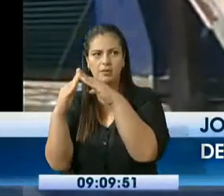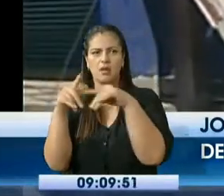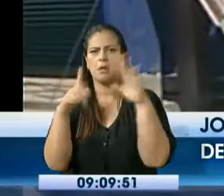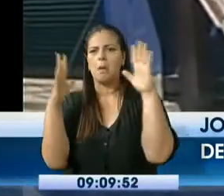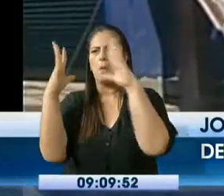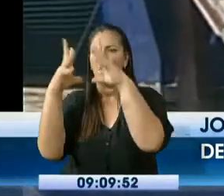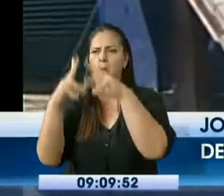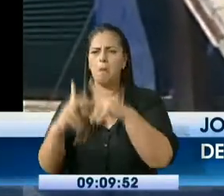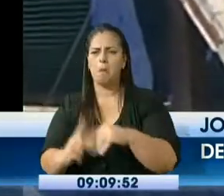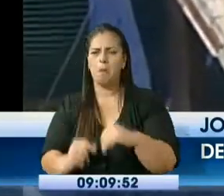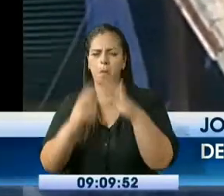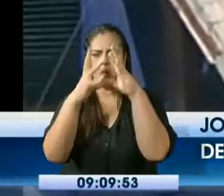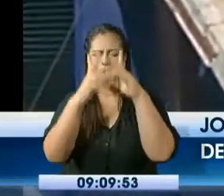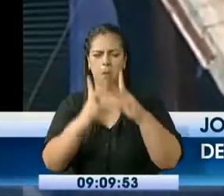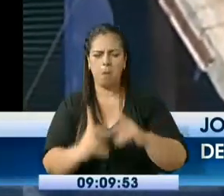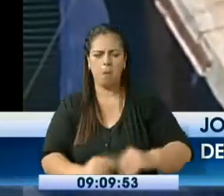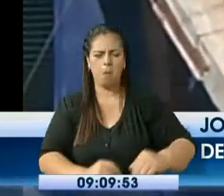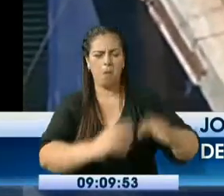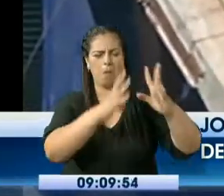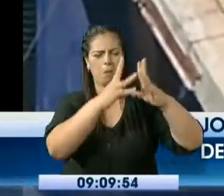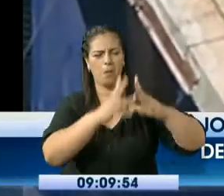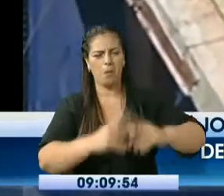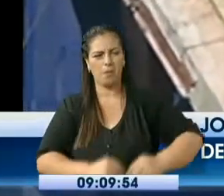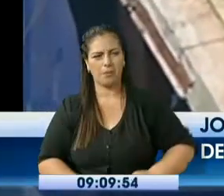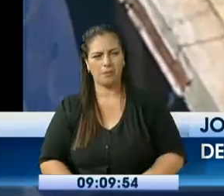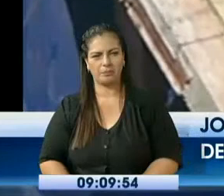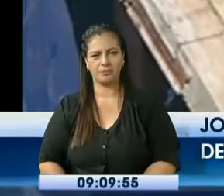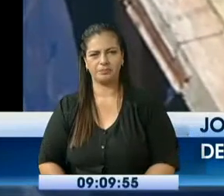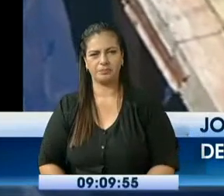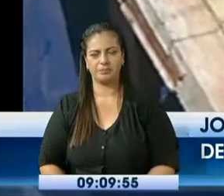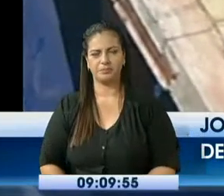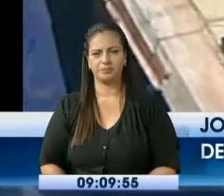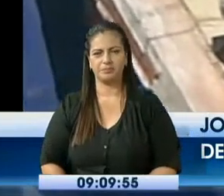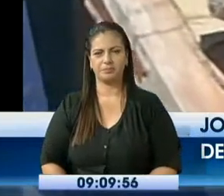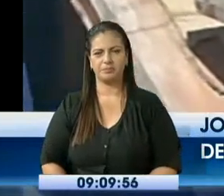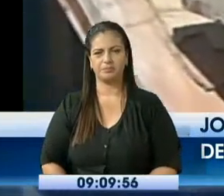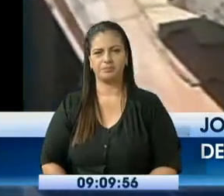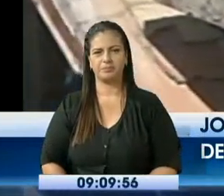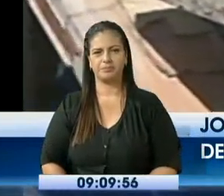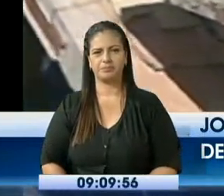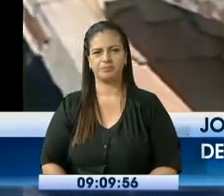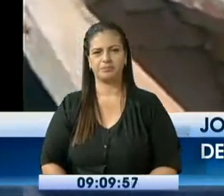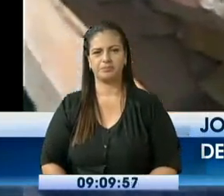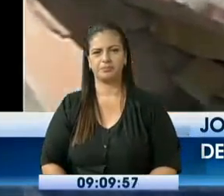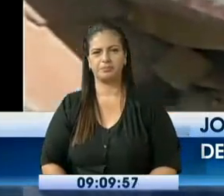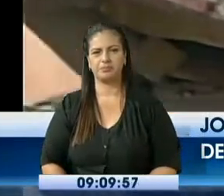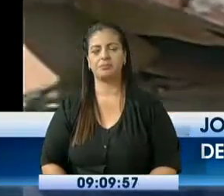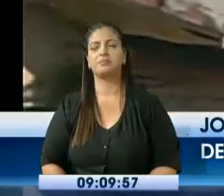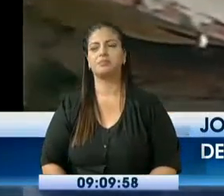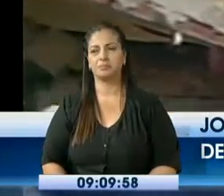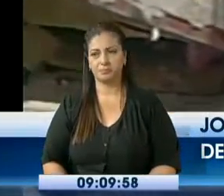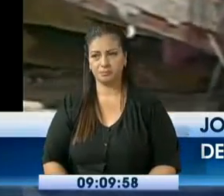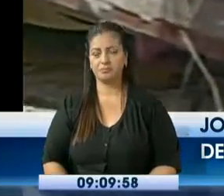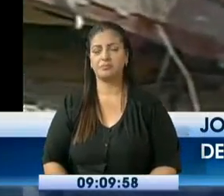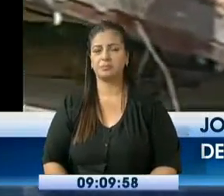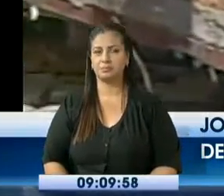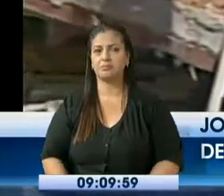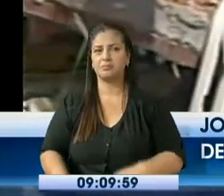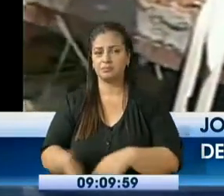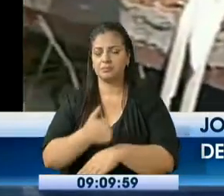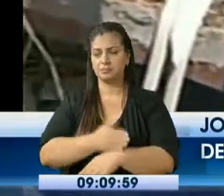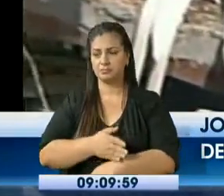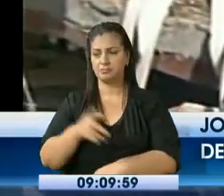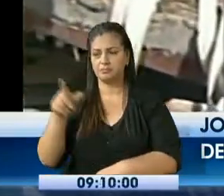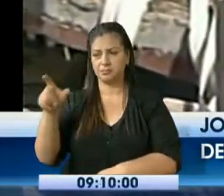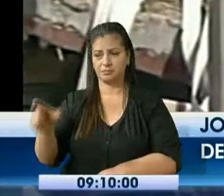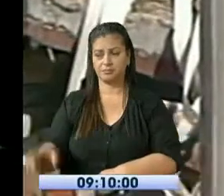a escombros. Por acá también nos hablaban de la presencia de moradores, personas que incluso eran propietarios de